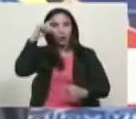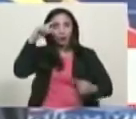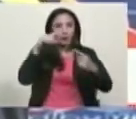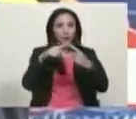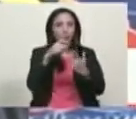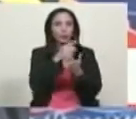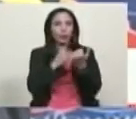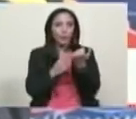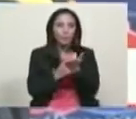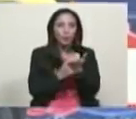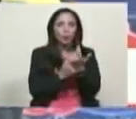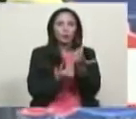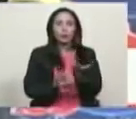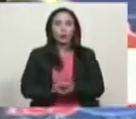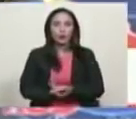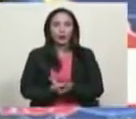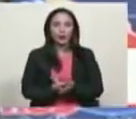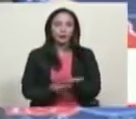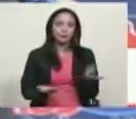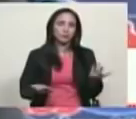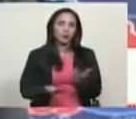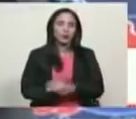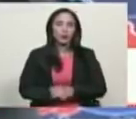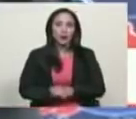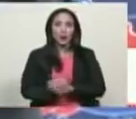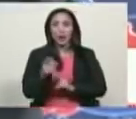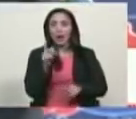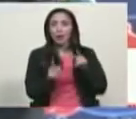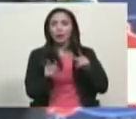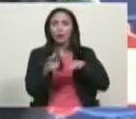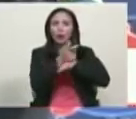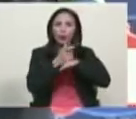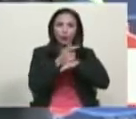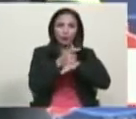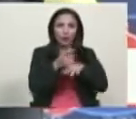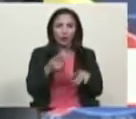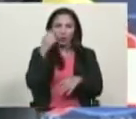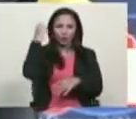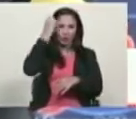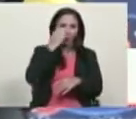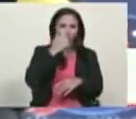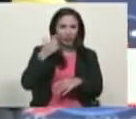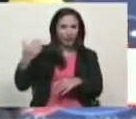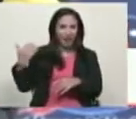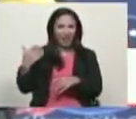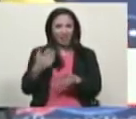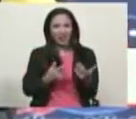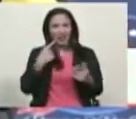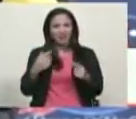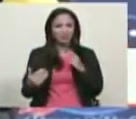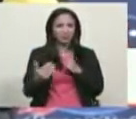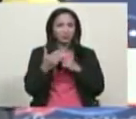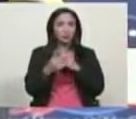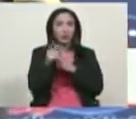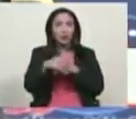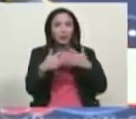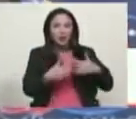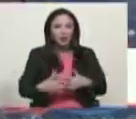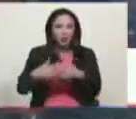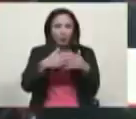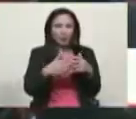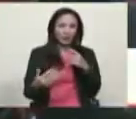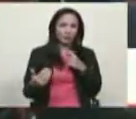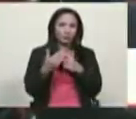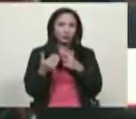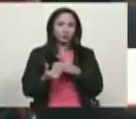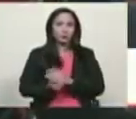subordinación lamentable de gobiernos de la vieja Europa al gobierno de los Estados Unidos. Porque